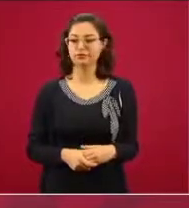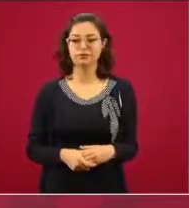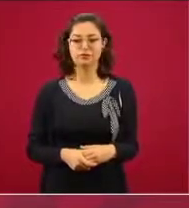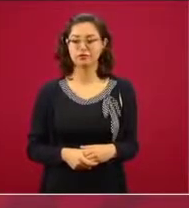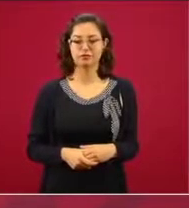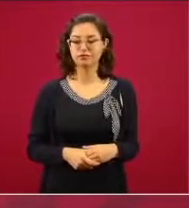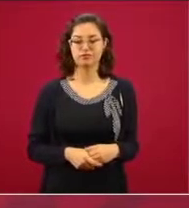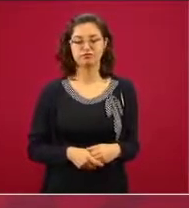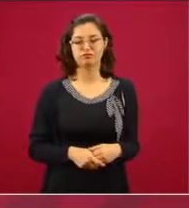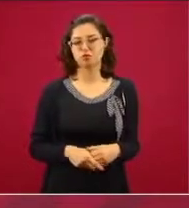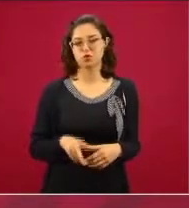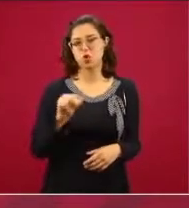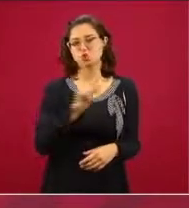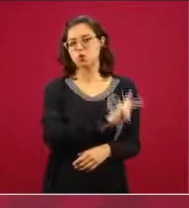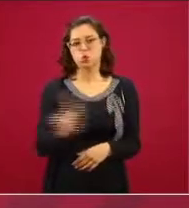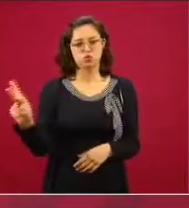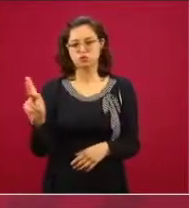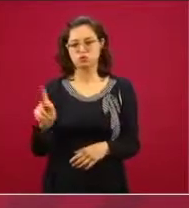No podemos generalizar.